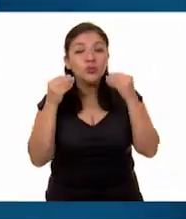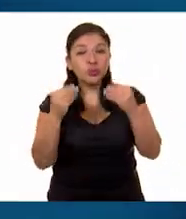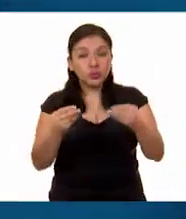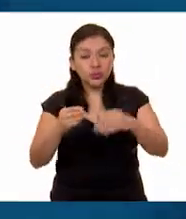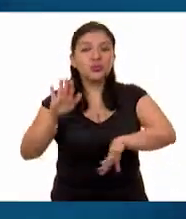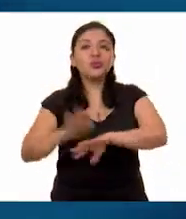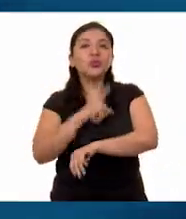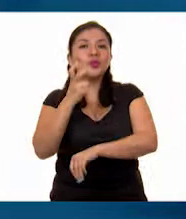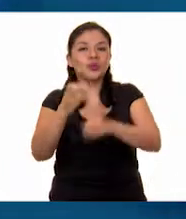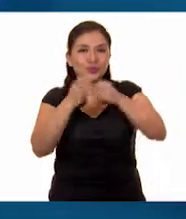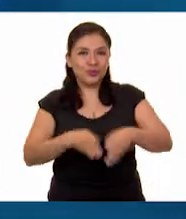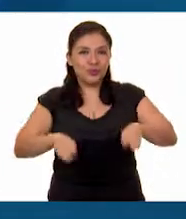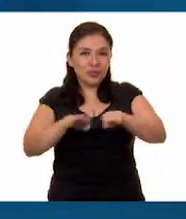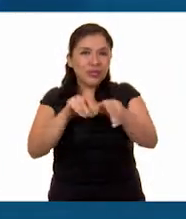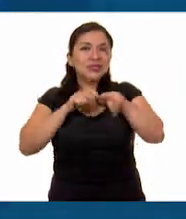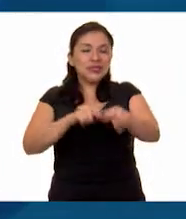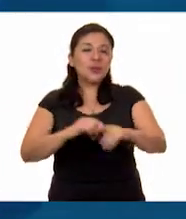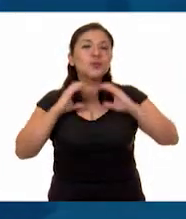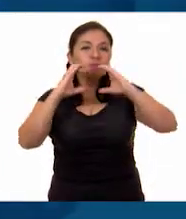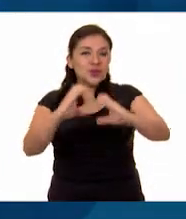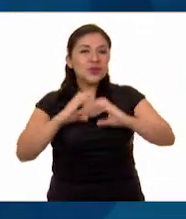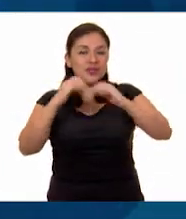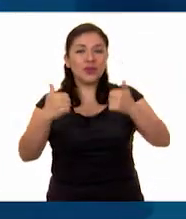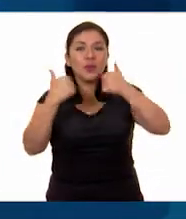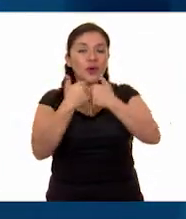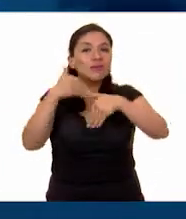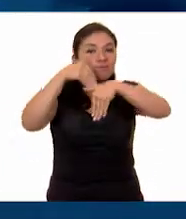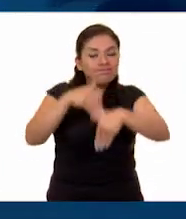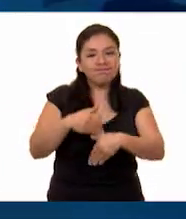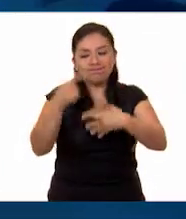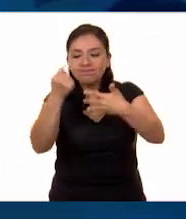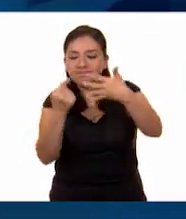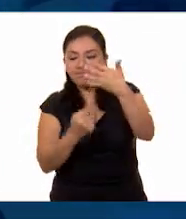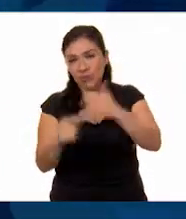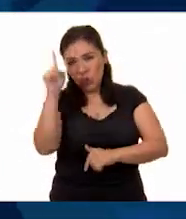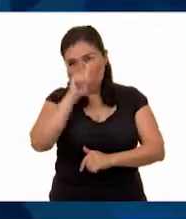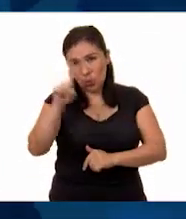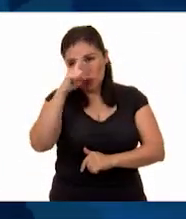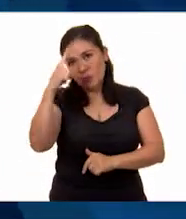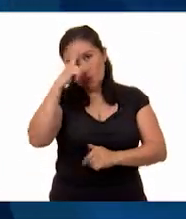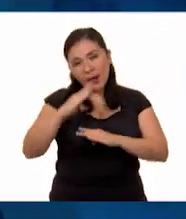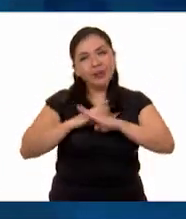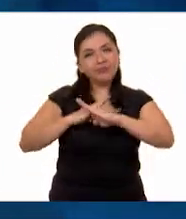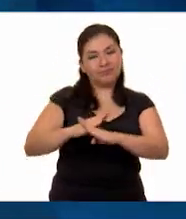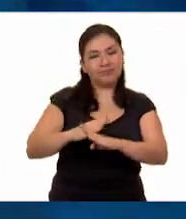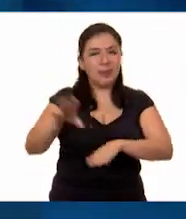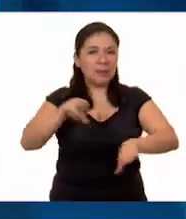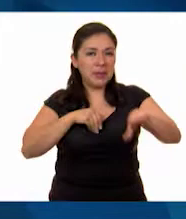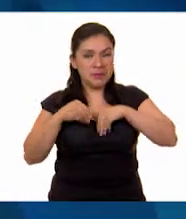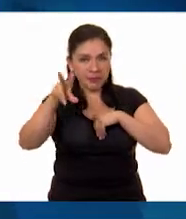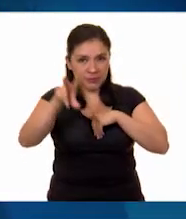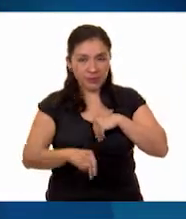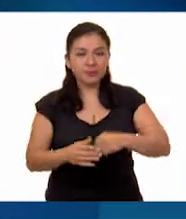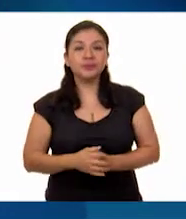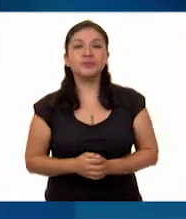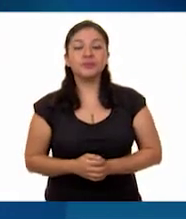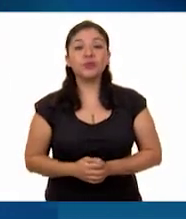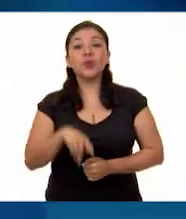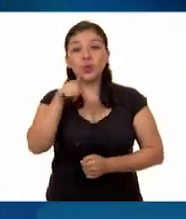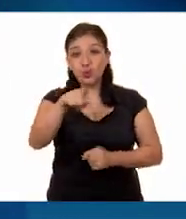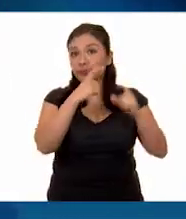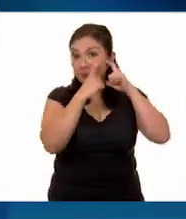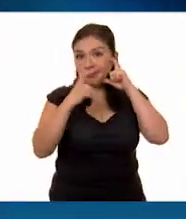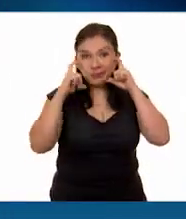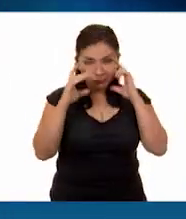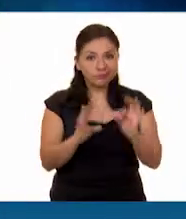personas. Por eso hay que continuar cuidándonos siguiendo las buenas prácticas que ya todos conocemos para evitar contagiarnos.